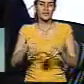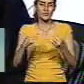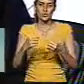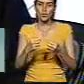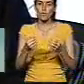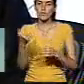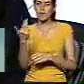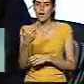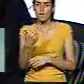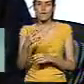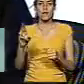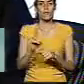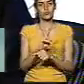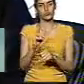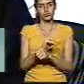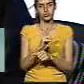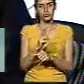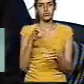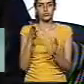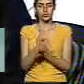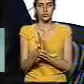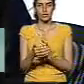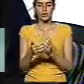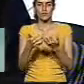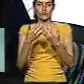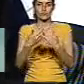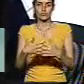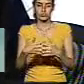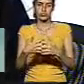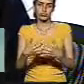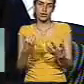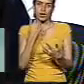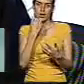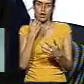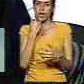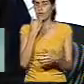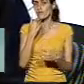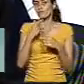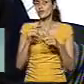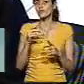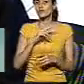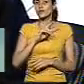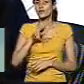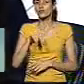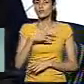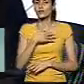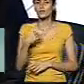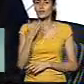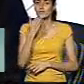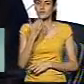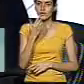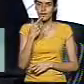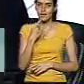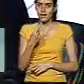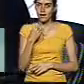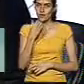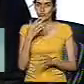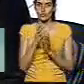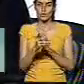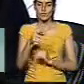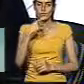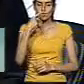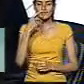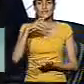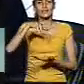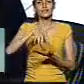la utilización de una maquinaria pesada, etcétera. Sin embargo, queremos destacar algo, ¿no? En el marco de lo que es la